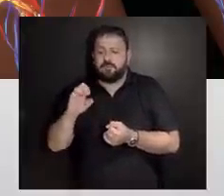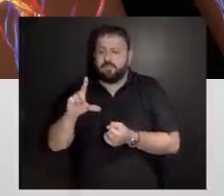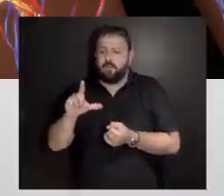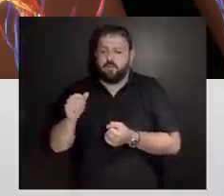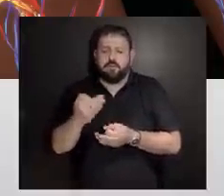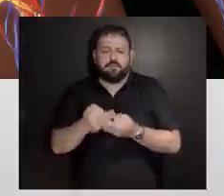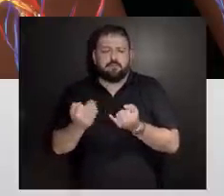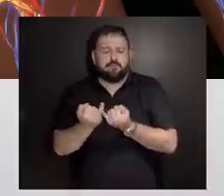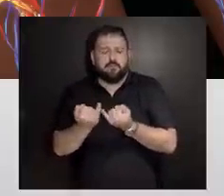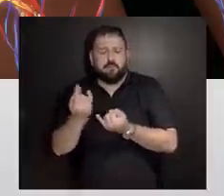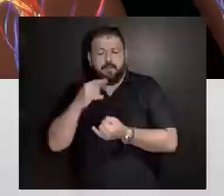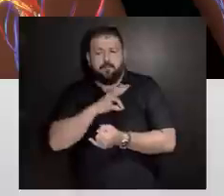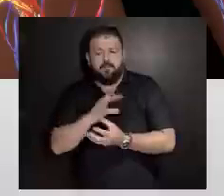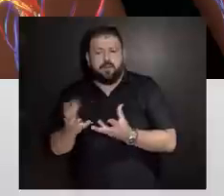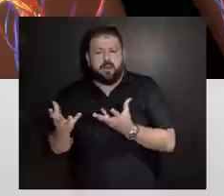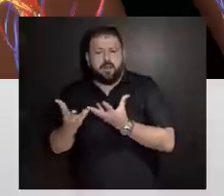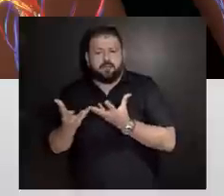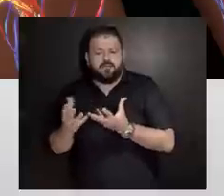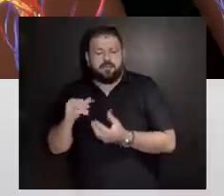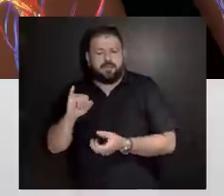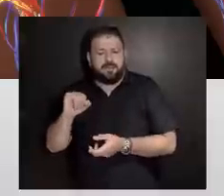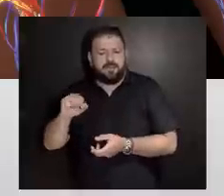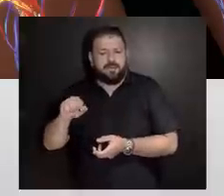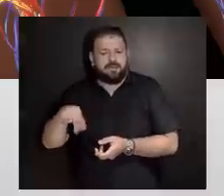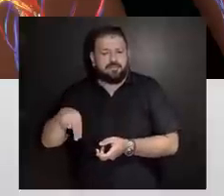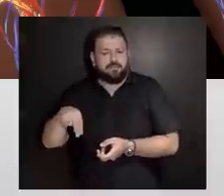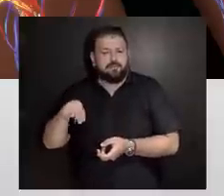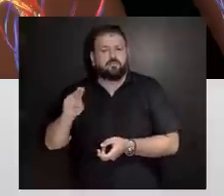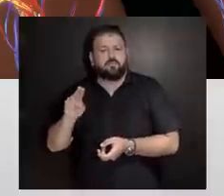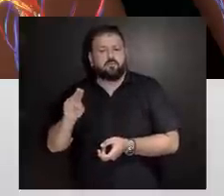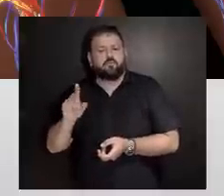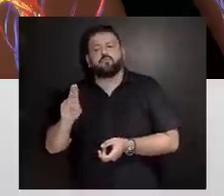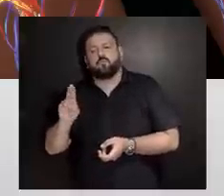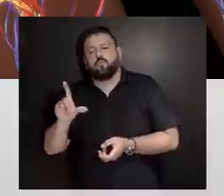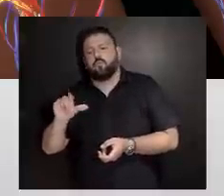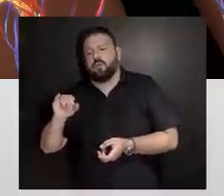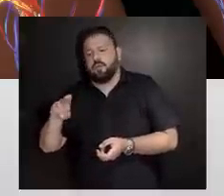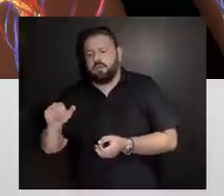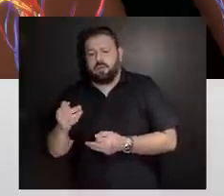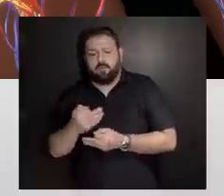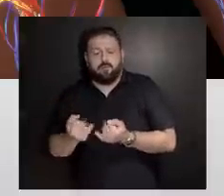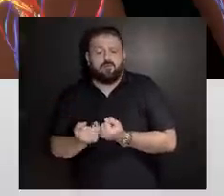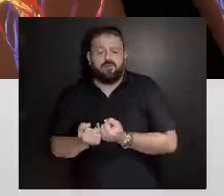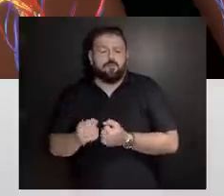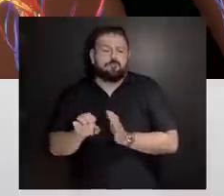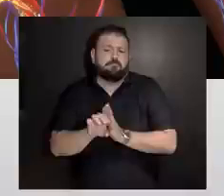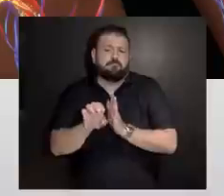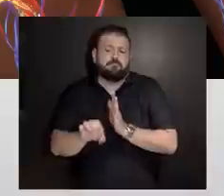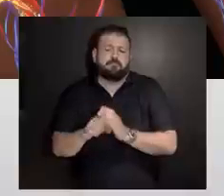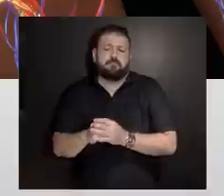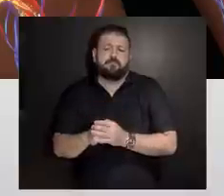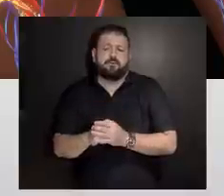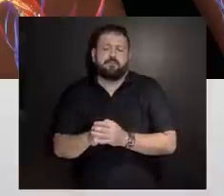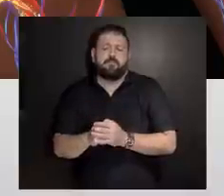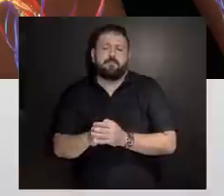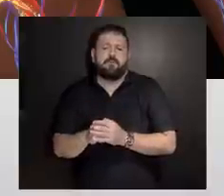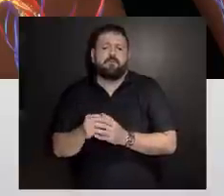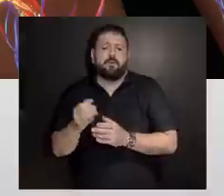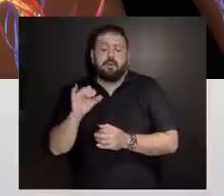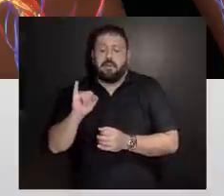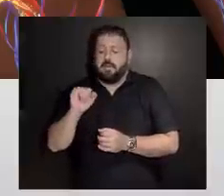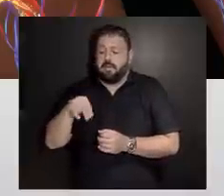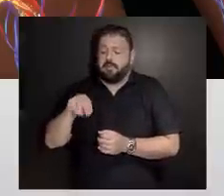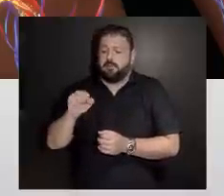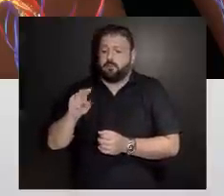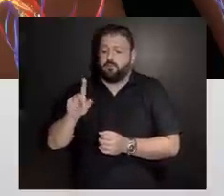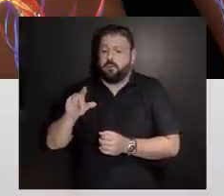que van a producir la insulina. Estas hormonas tienen un efecto contrario. En el caso, por ejemplo, de lo que es la insulina,